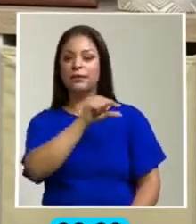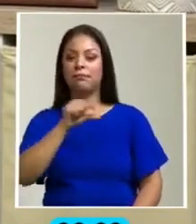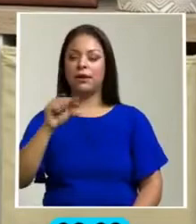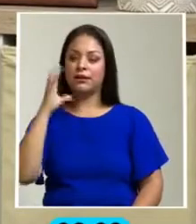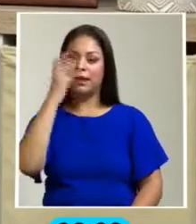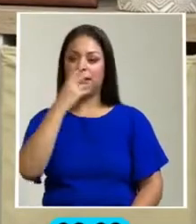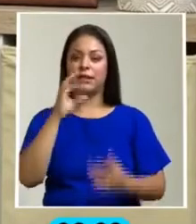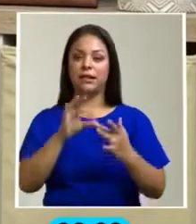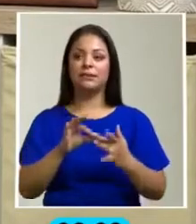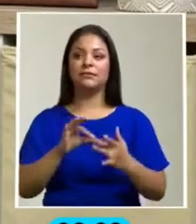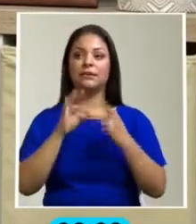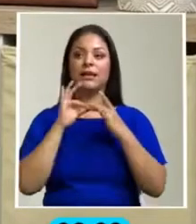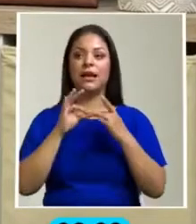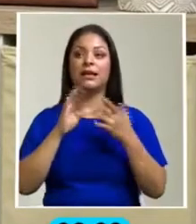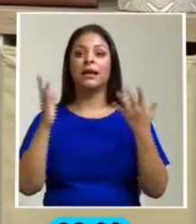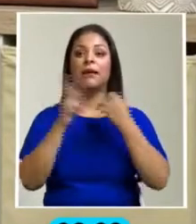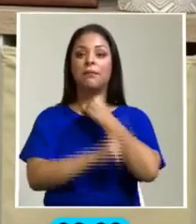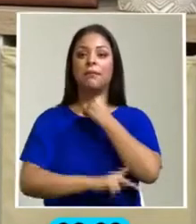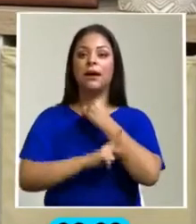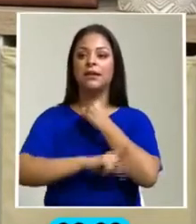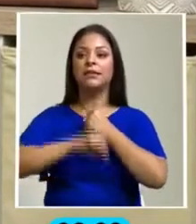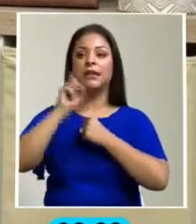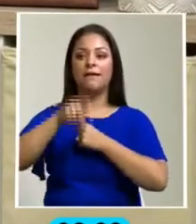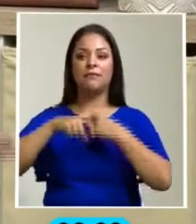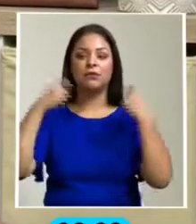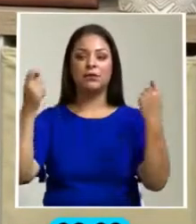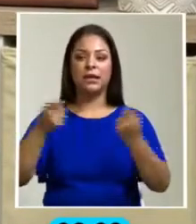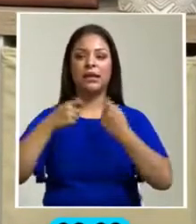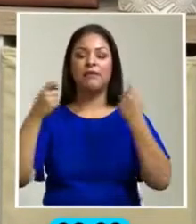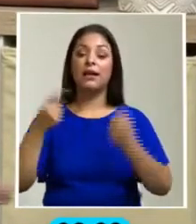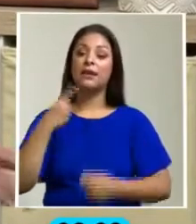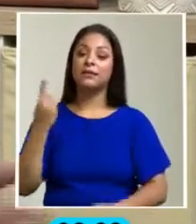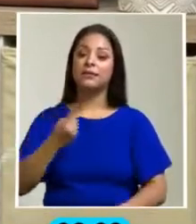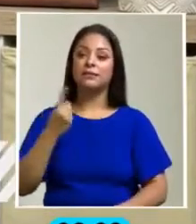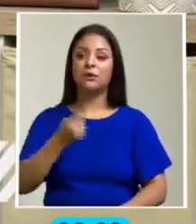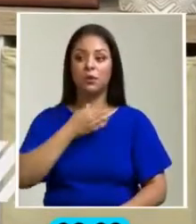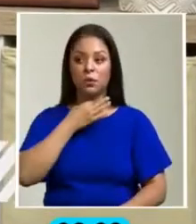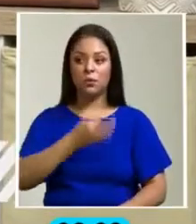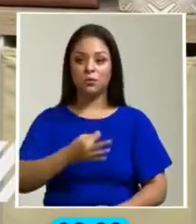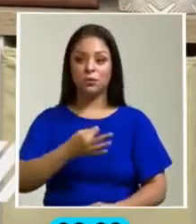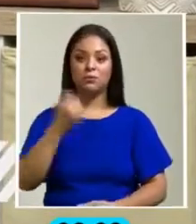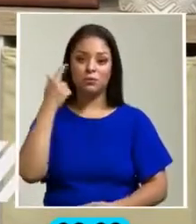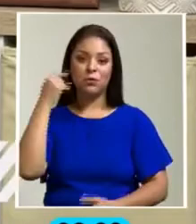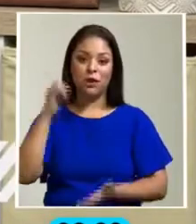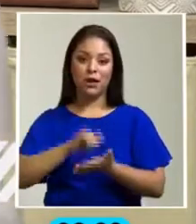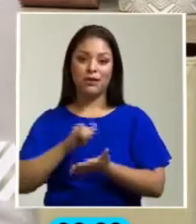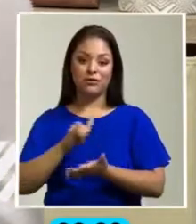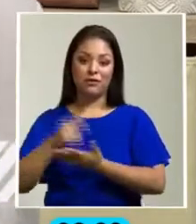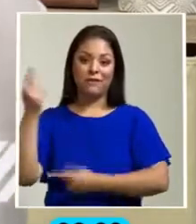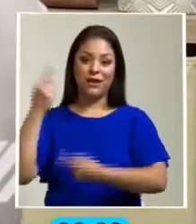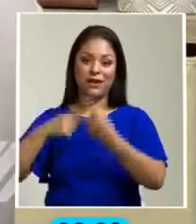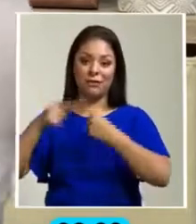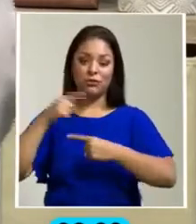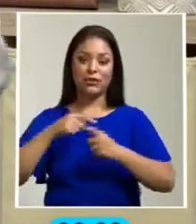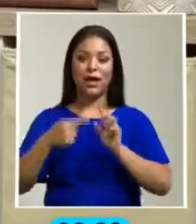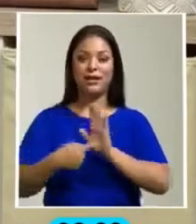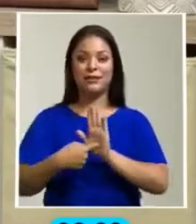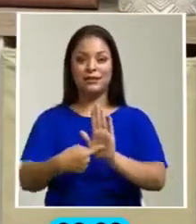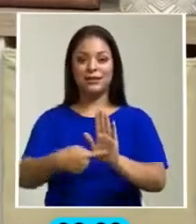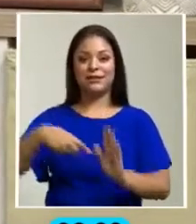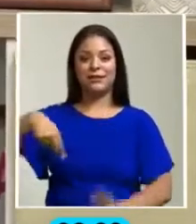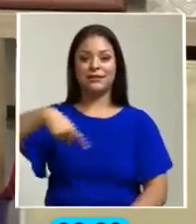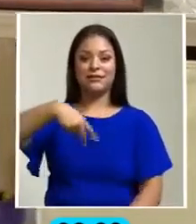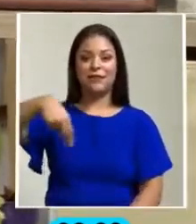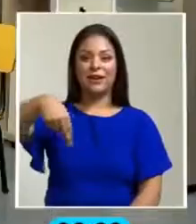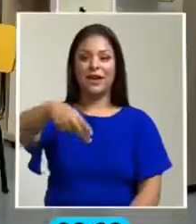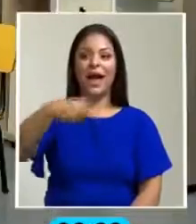tenemos que celebrar siempre. Y es un placer y por supuesto que venimos al desfile. ¡Ay, claro! Entonces vístanse, por favor, porque ya nosotros wow,